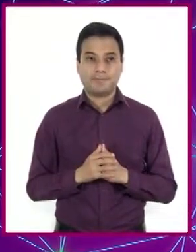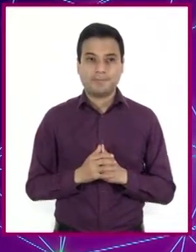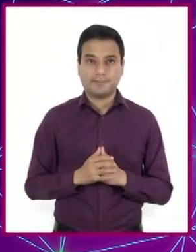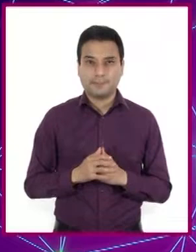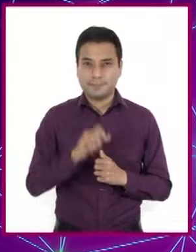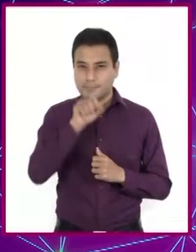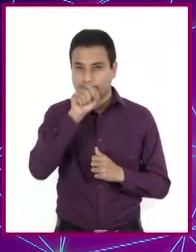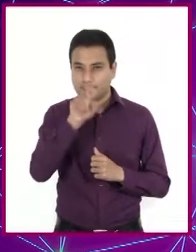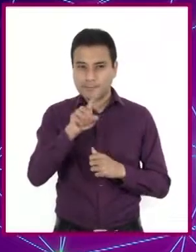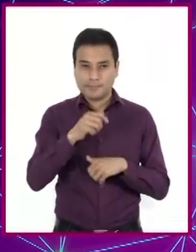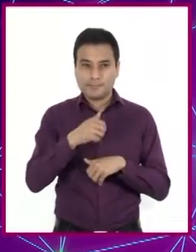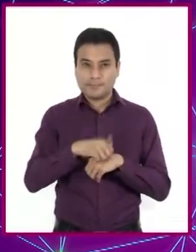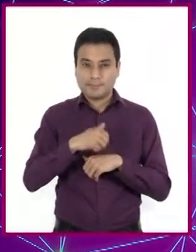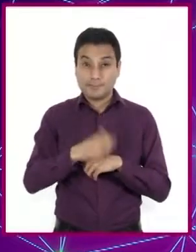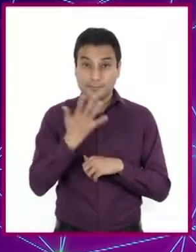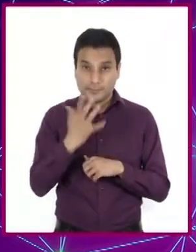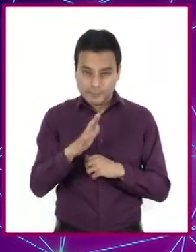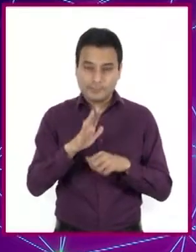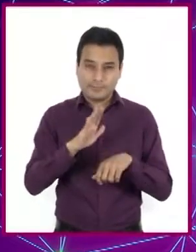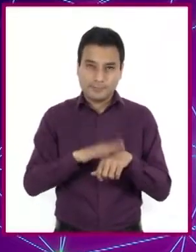alejados de la media aritmética.